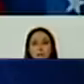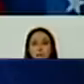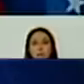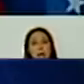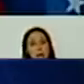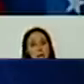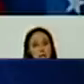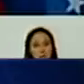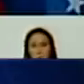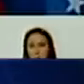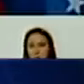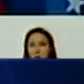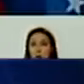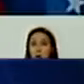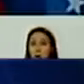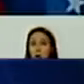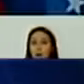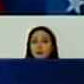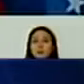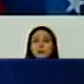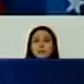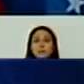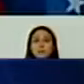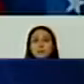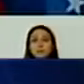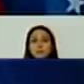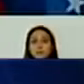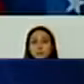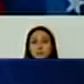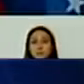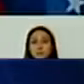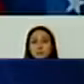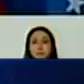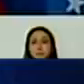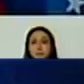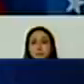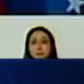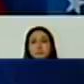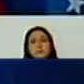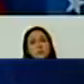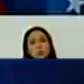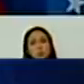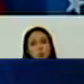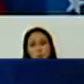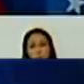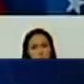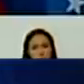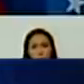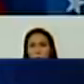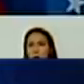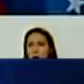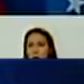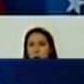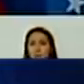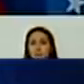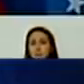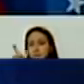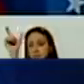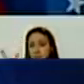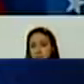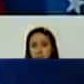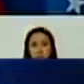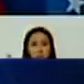como dije en el prólogo a esta locución, hablar del caso de Yuslady